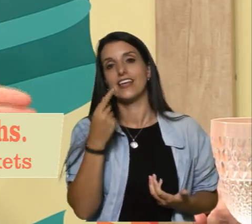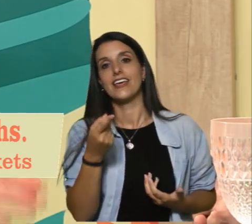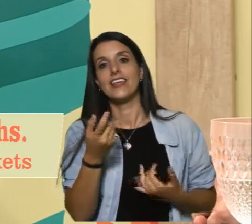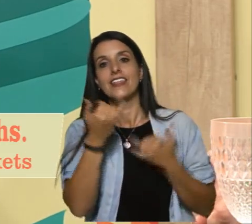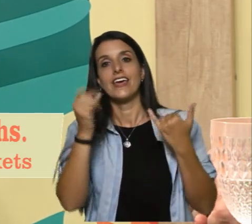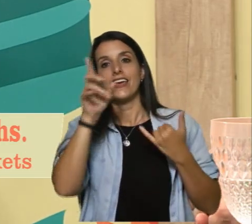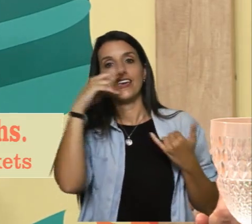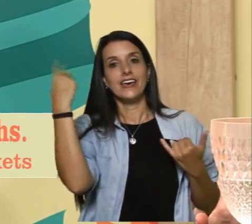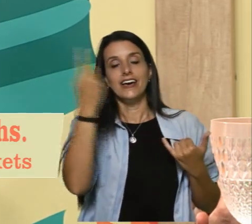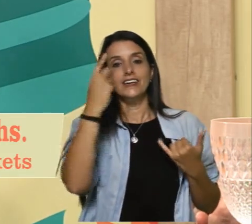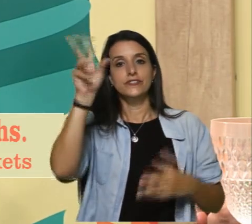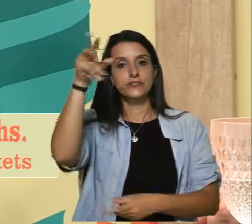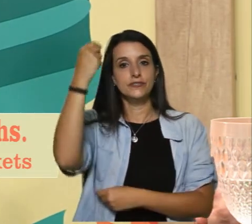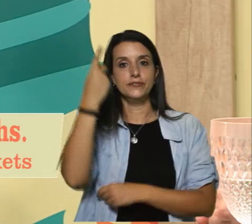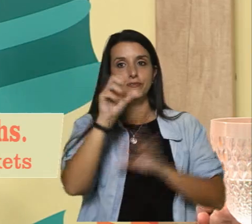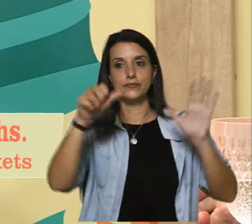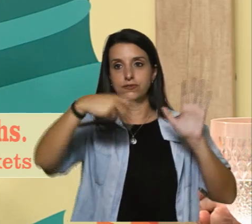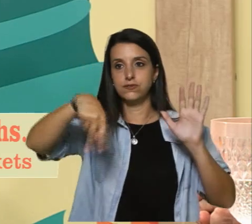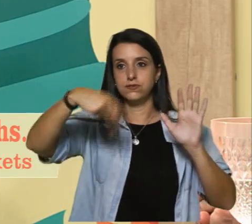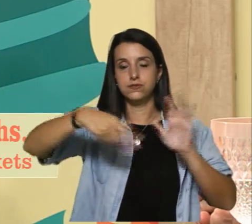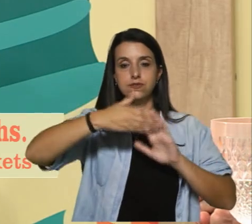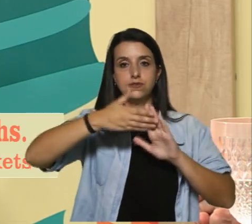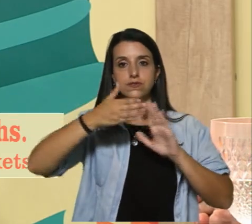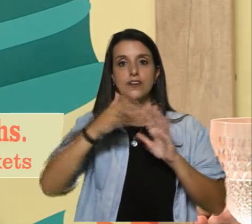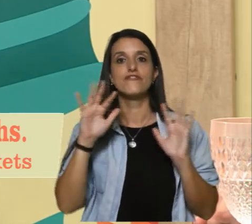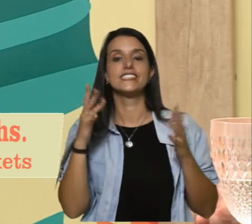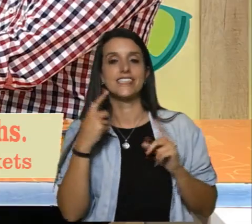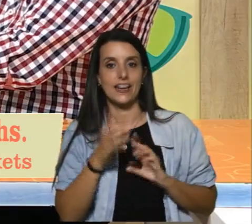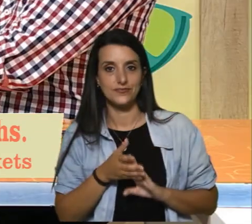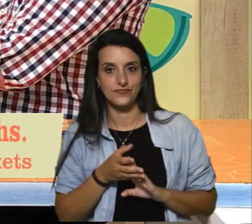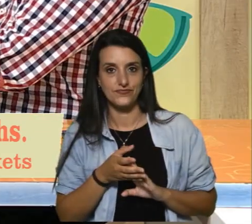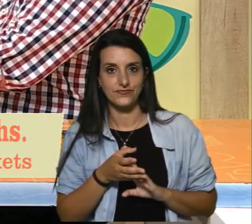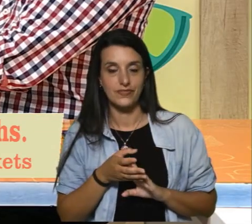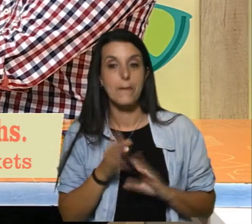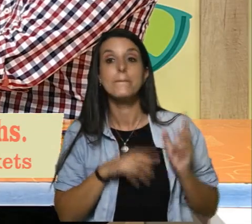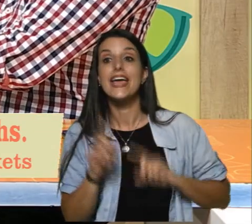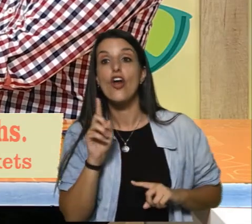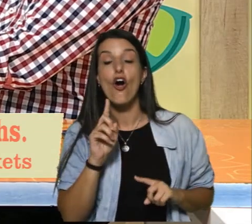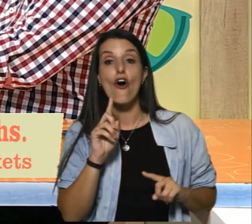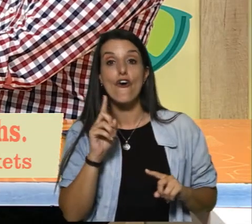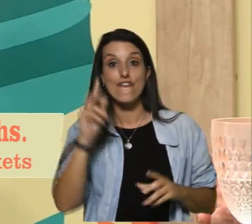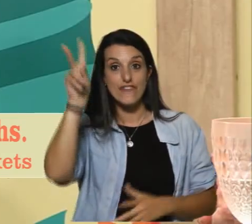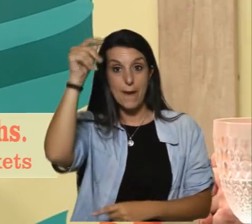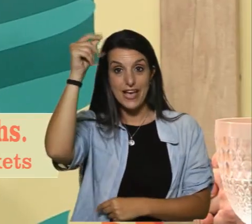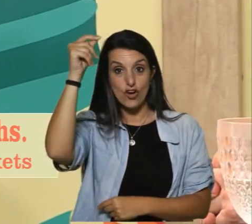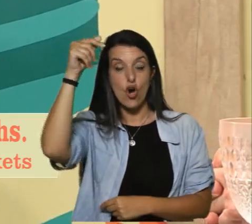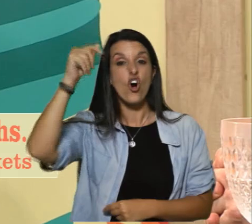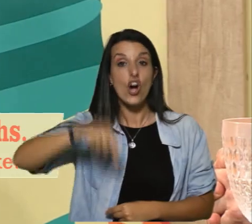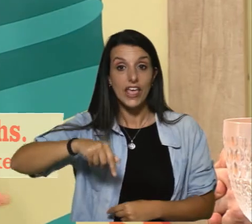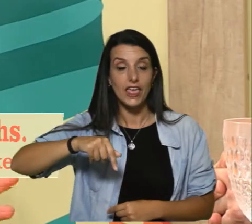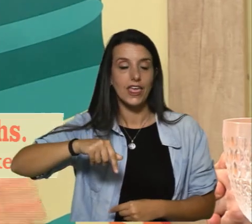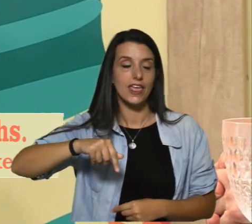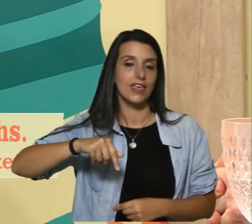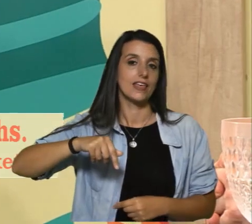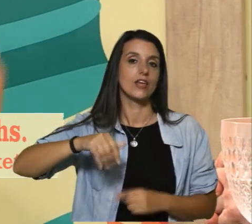Día Internacional del Flamenco, el 16, y lo vamos a festejar en el MAD. Pero el flamenco es, hoy por hoy, mucho,